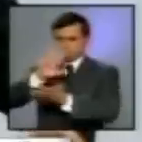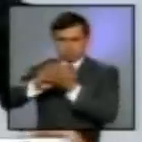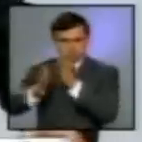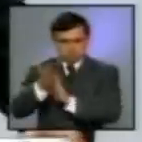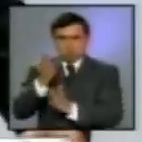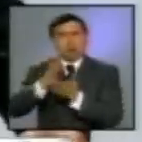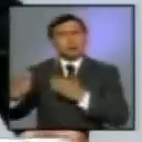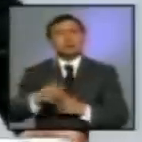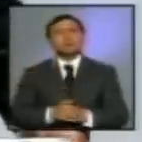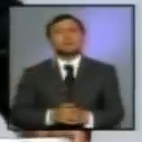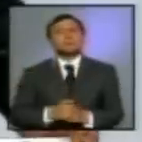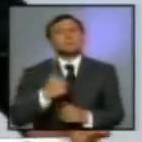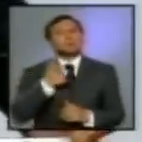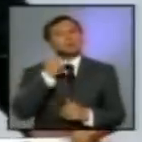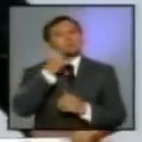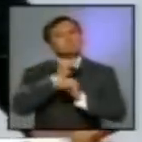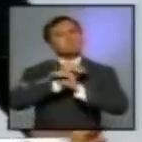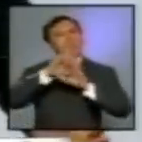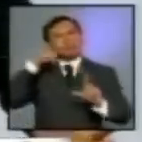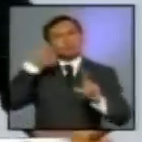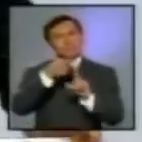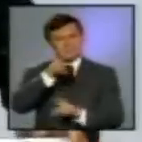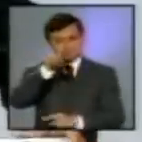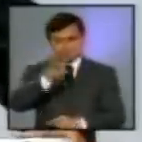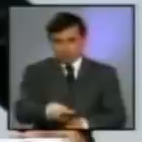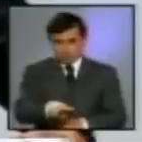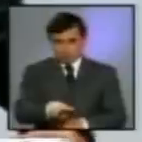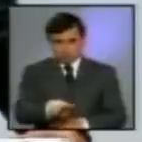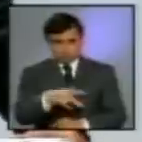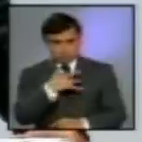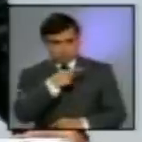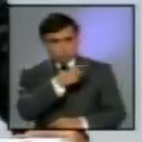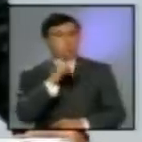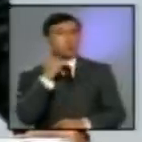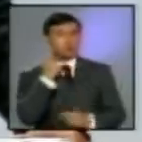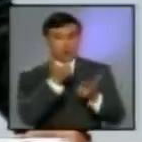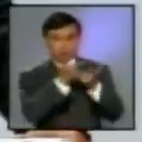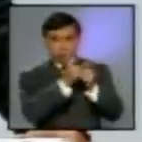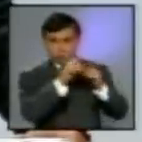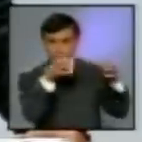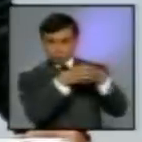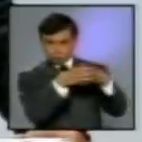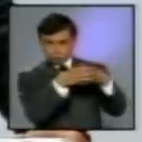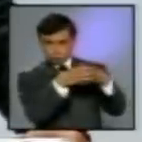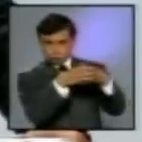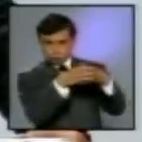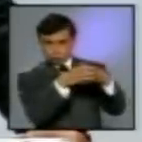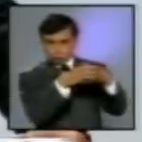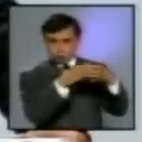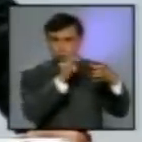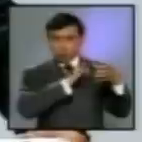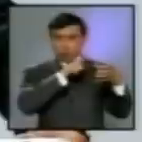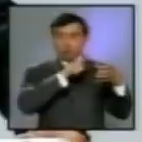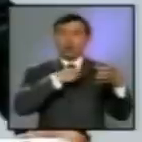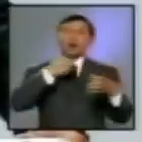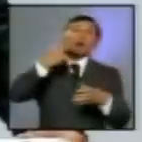que verdaderamente me parece impropio de un partido el que, hablando y enarbolando la bandera de